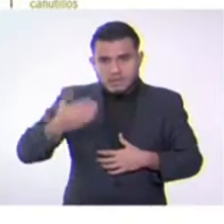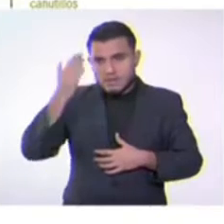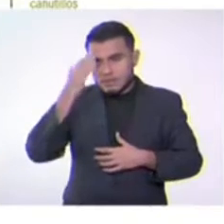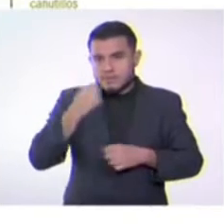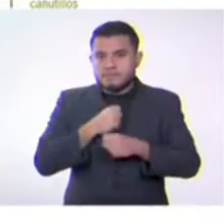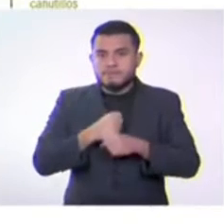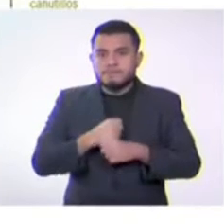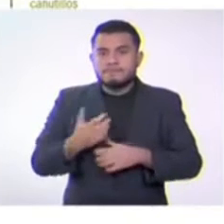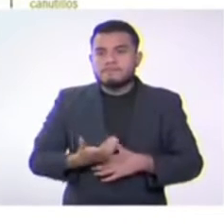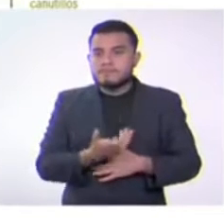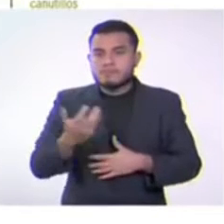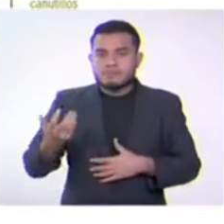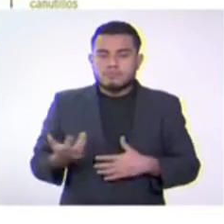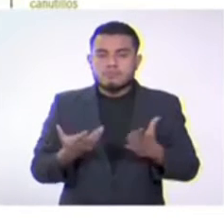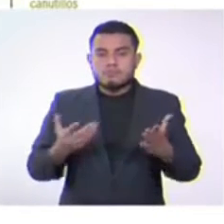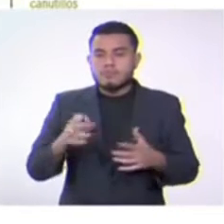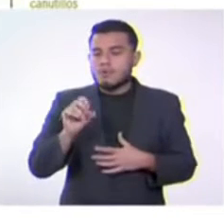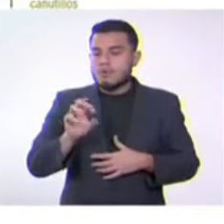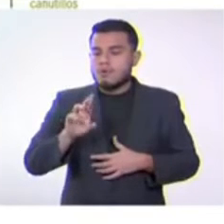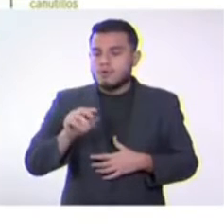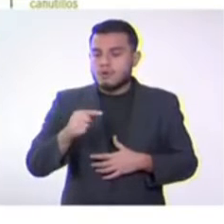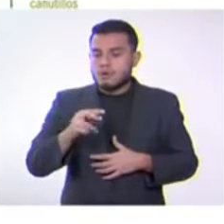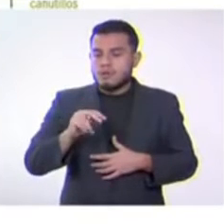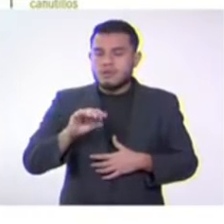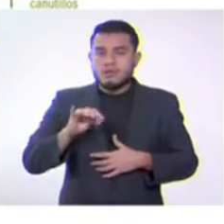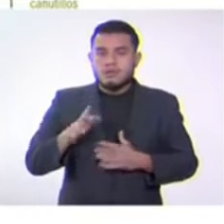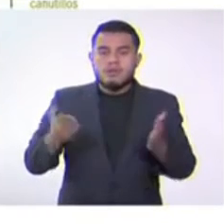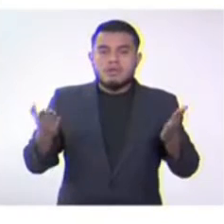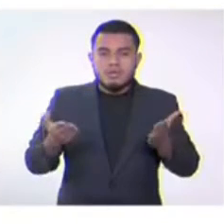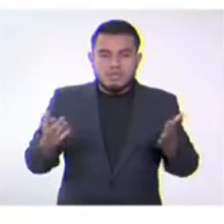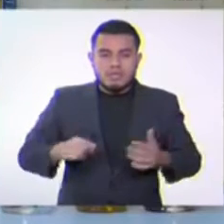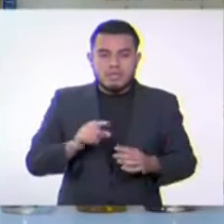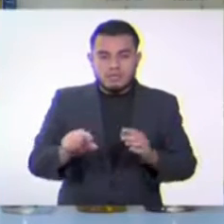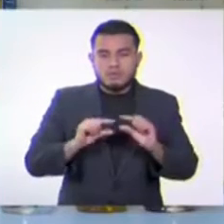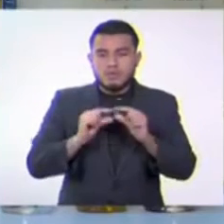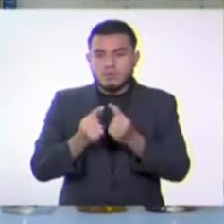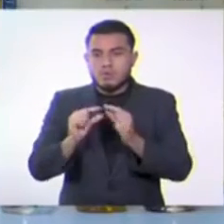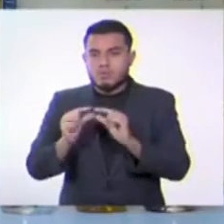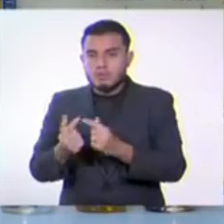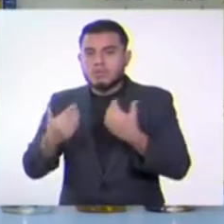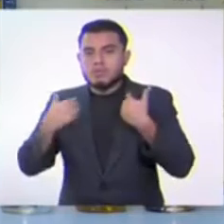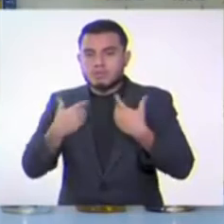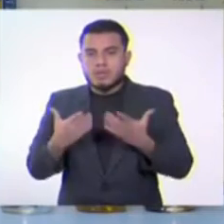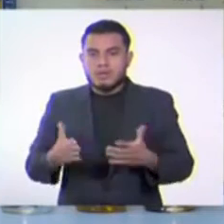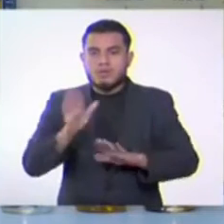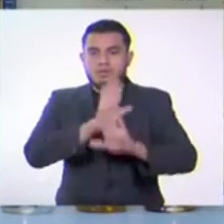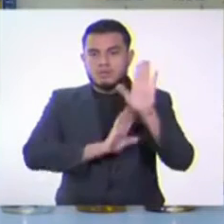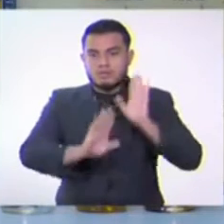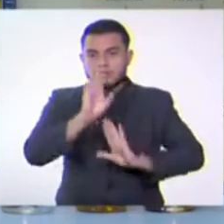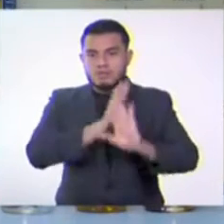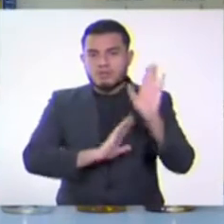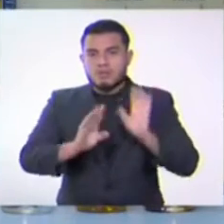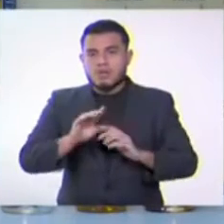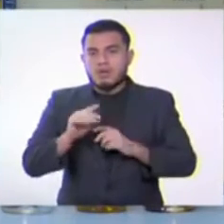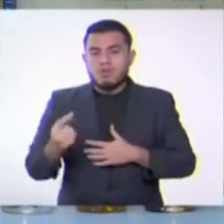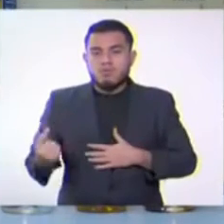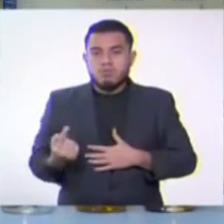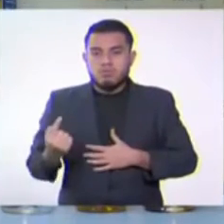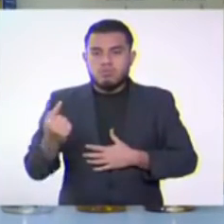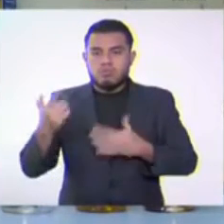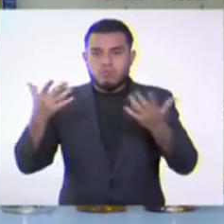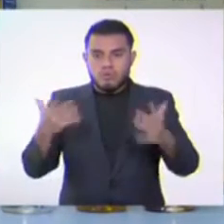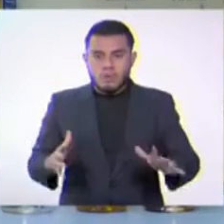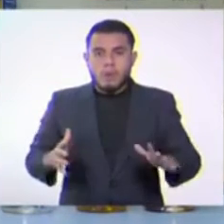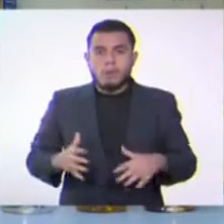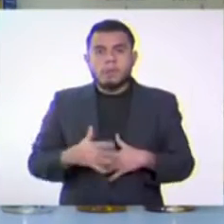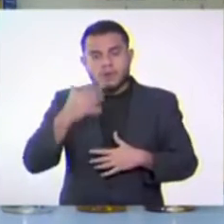que todos los organismos que forman cada uno de estos grupos tengan una historia evolutiva común. Así,